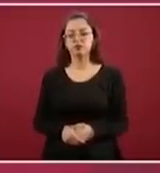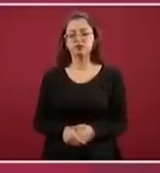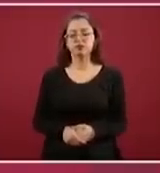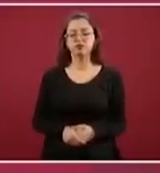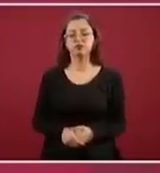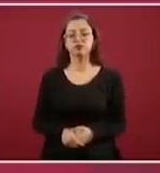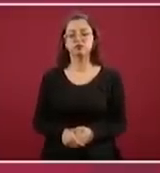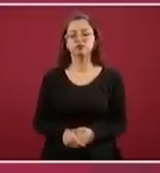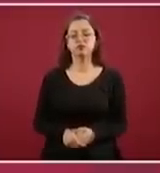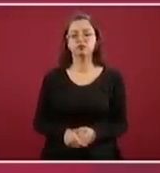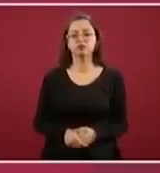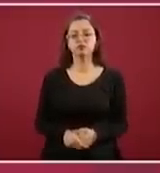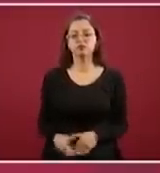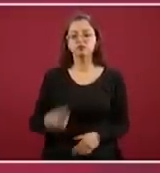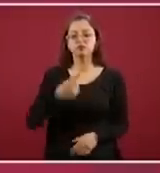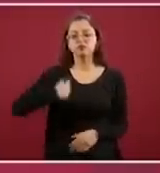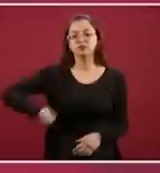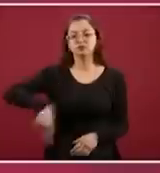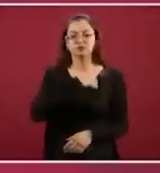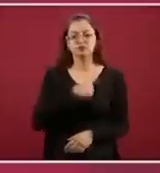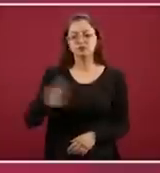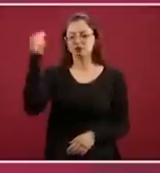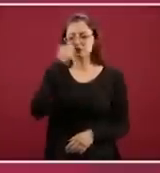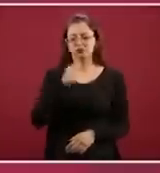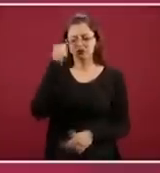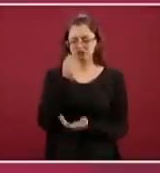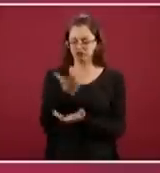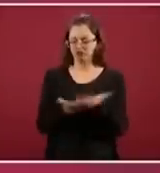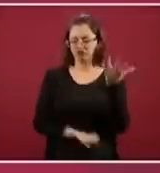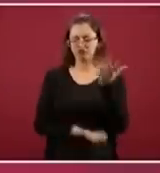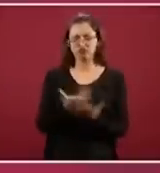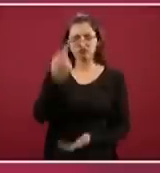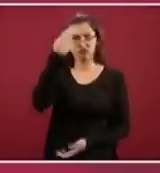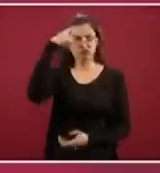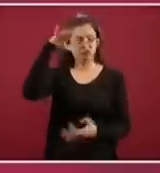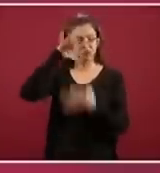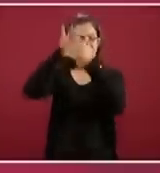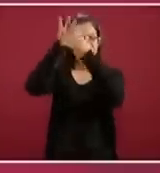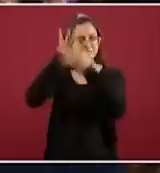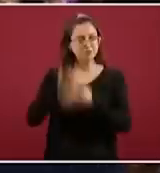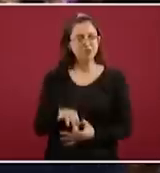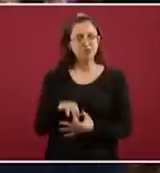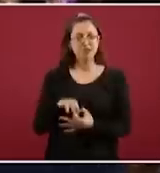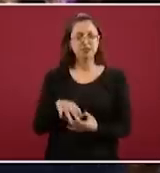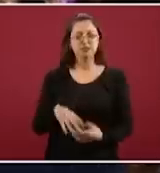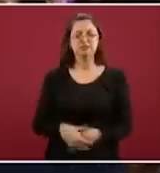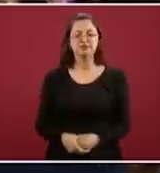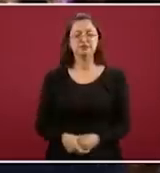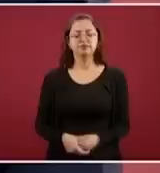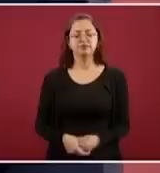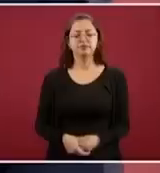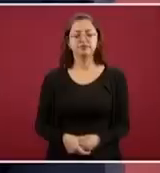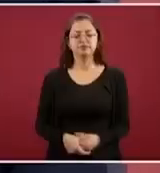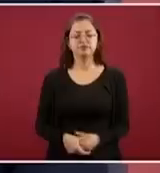hemos actuado siempre de manera consecuente. A mí me tocó